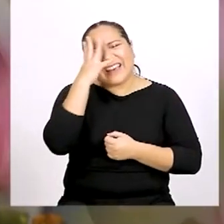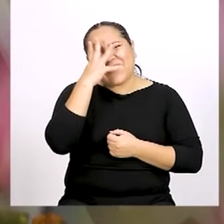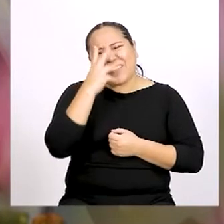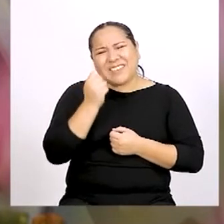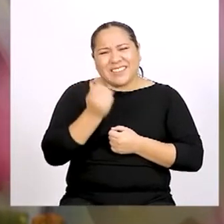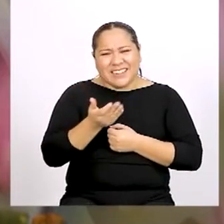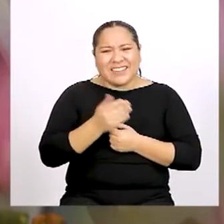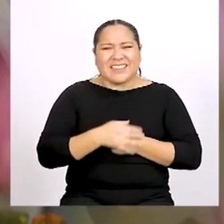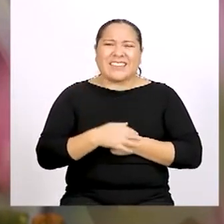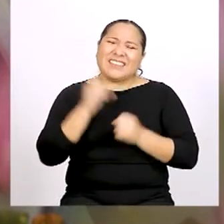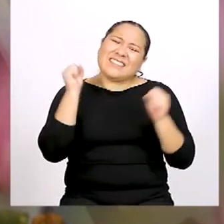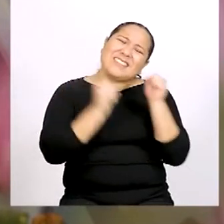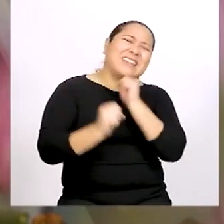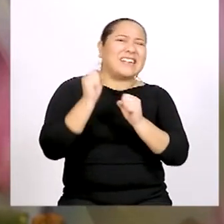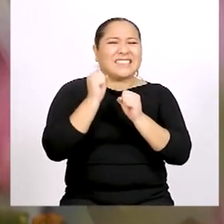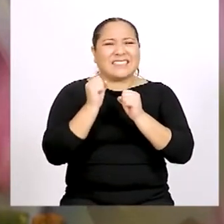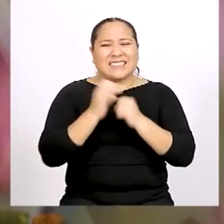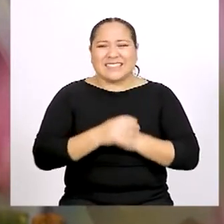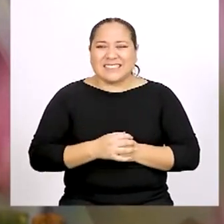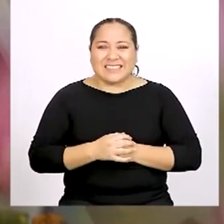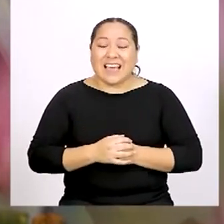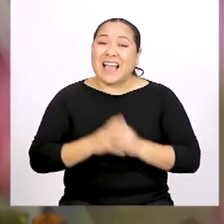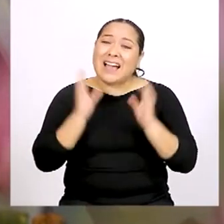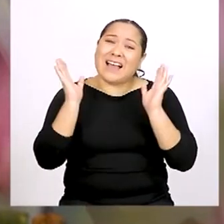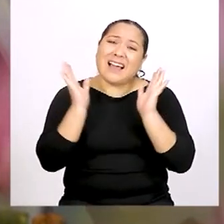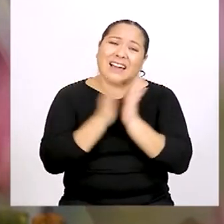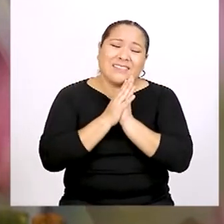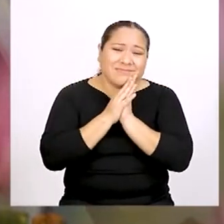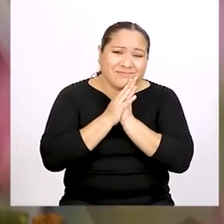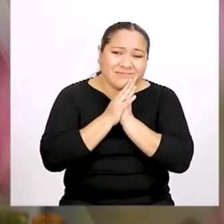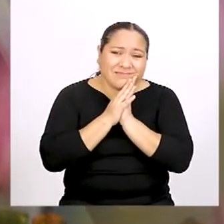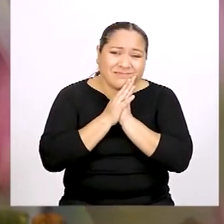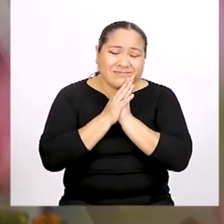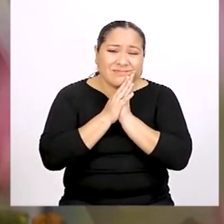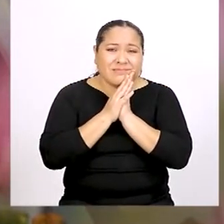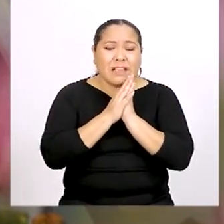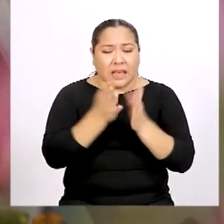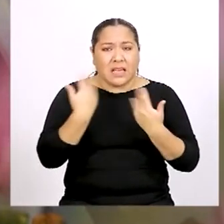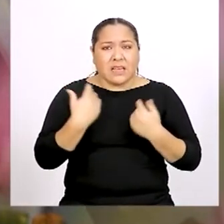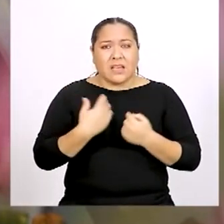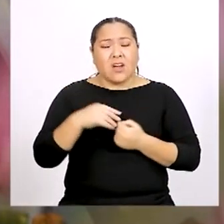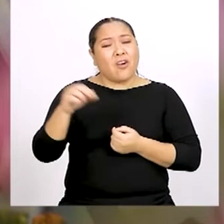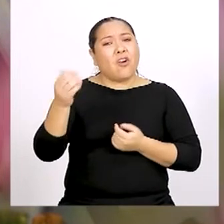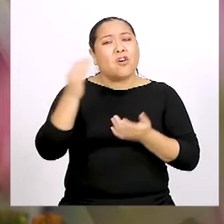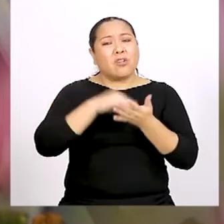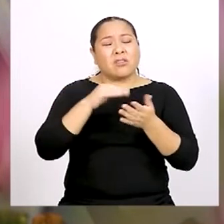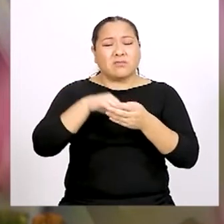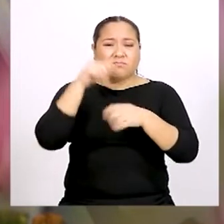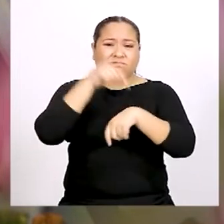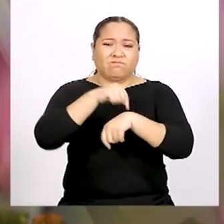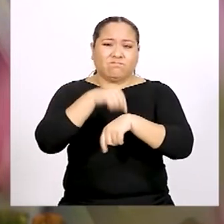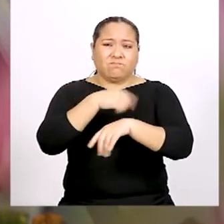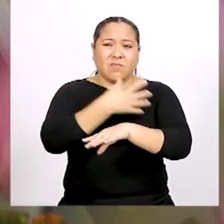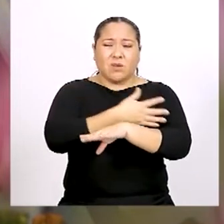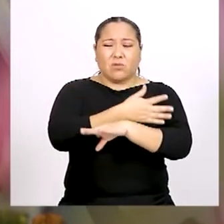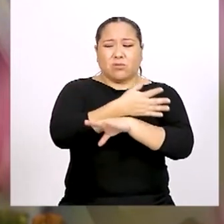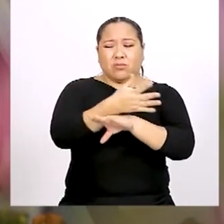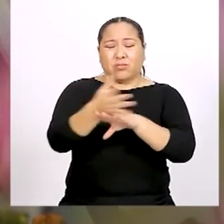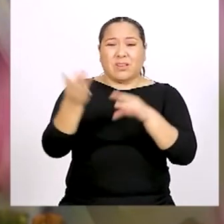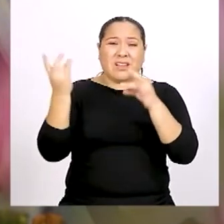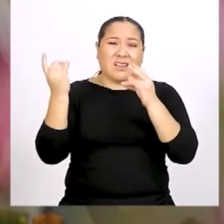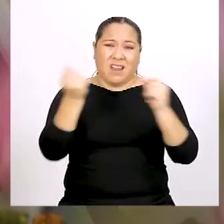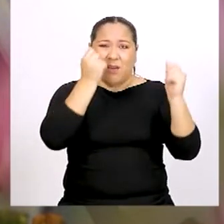¡Ay, qué bonito, Chirrín! ¡Ah, Lilia! Otra vez el tiempo se